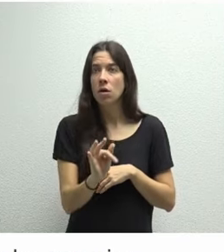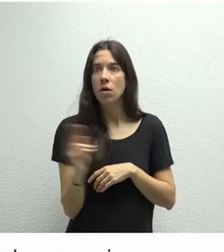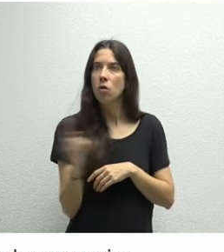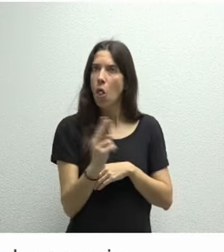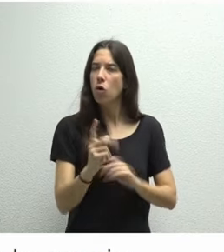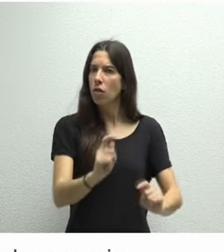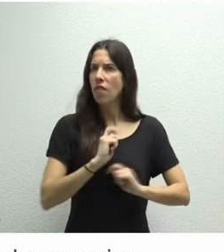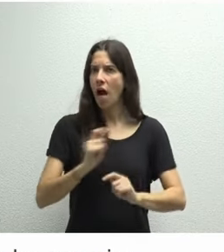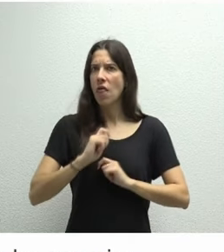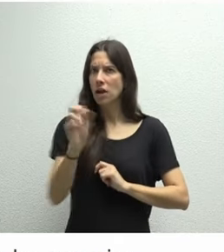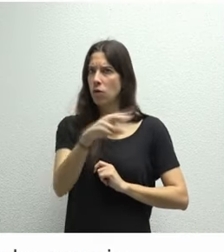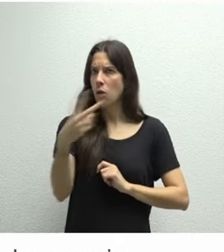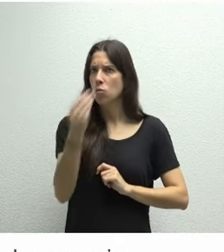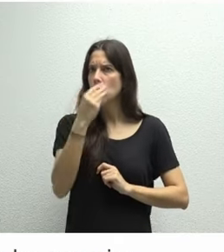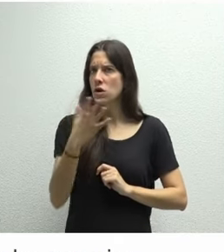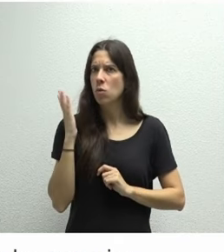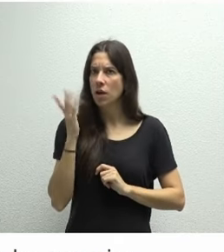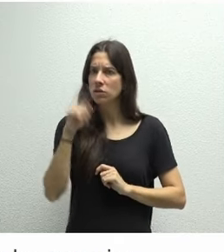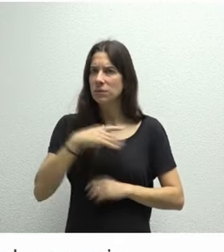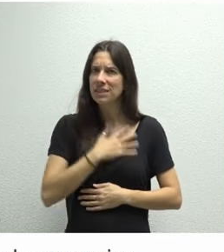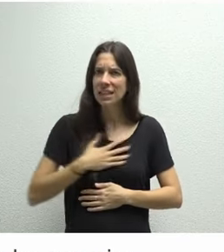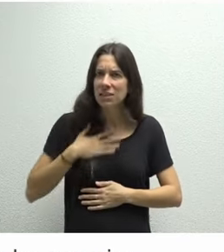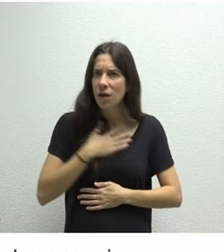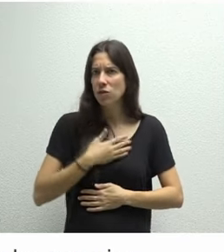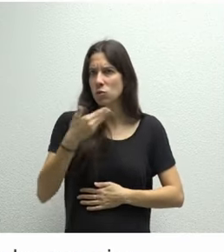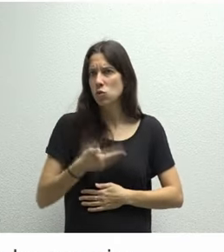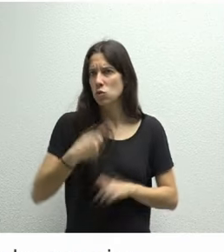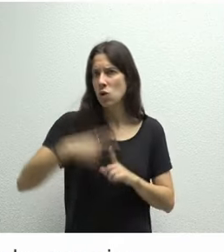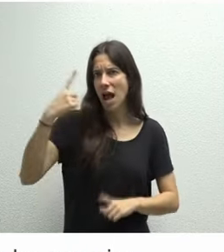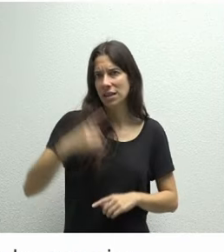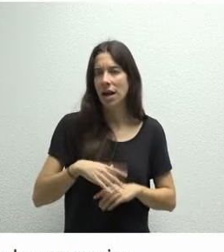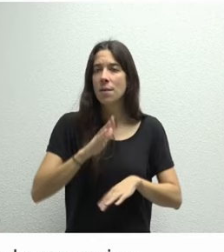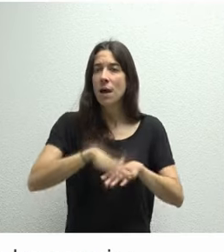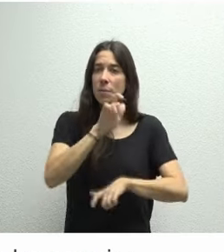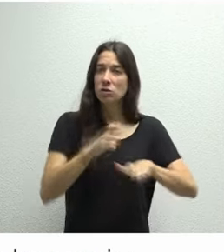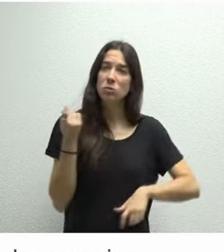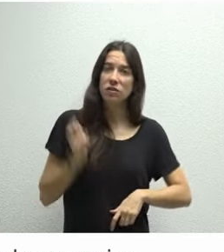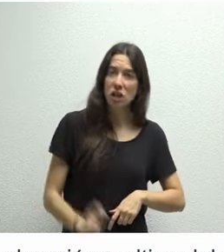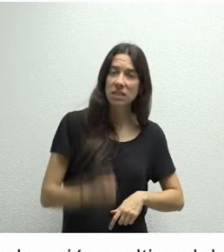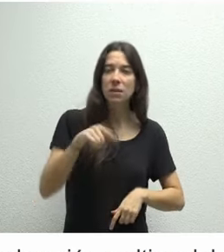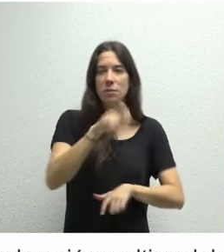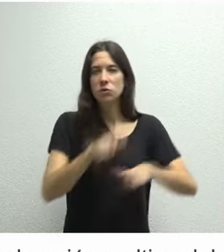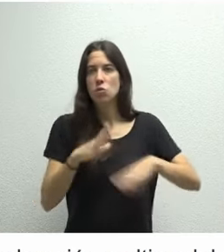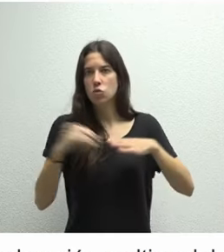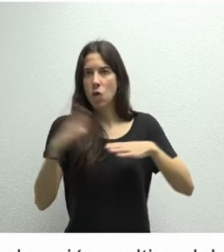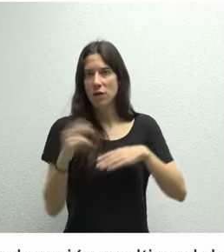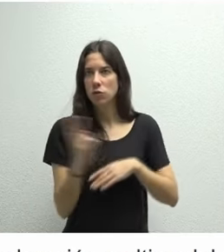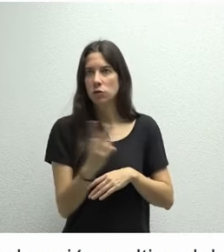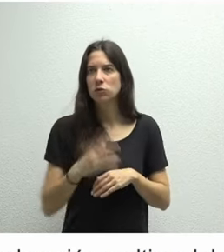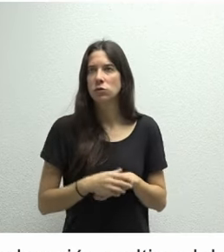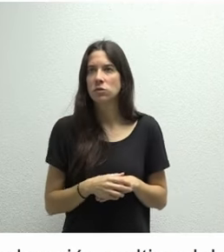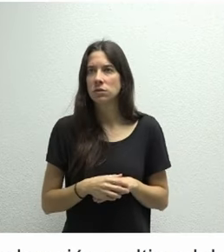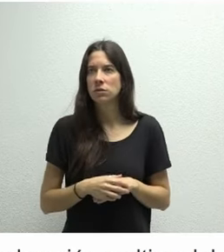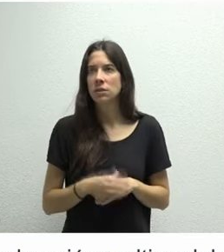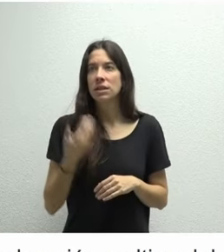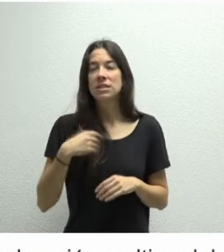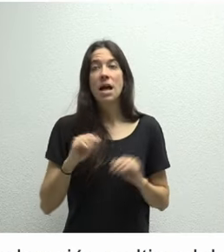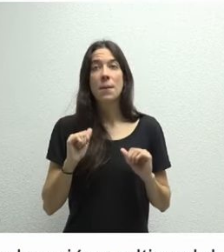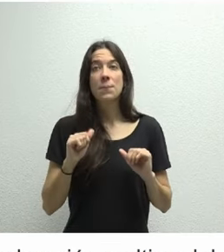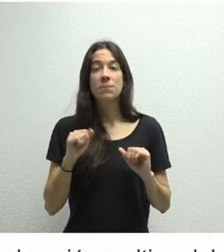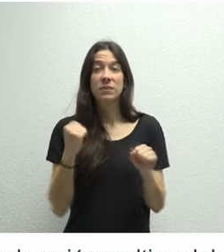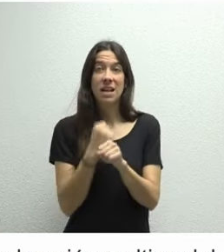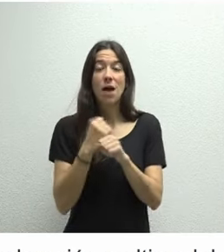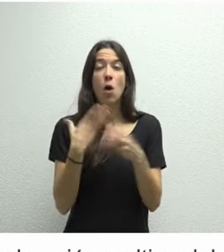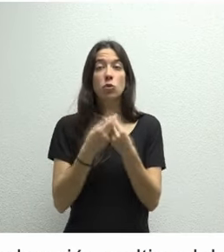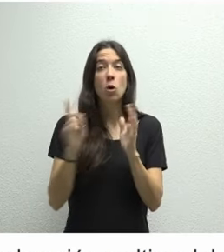que buenos resultados y una satisfacción importante tanto en profesionales como como en usuarios desde que trabajamos con plena inclusión pues las